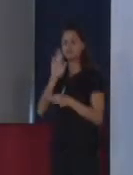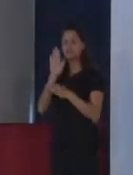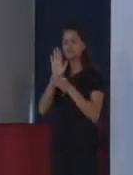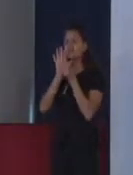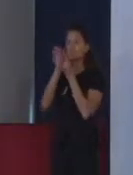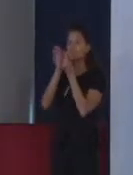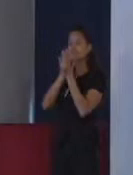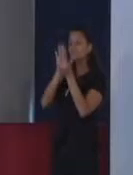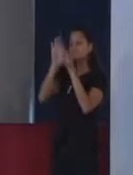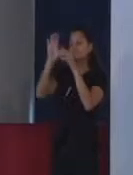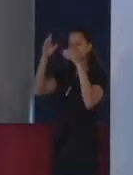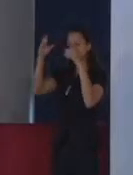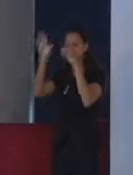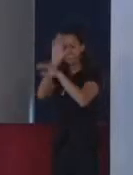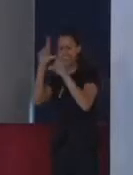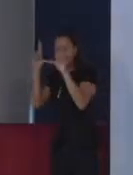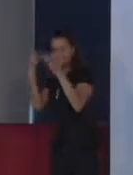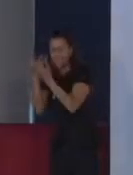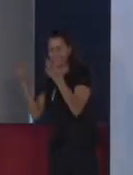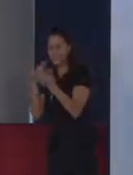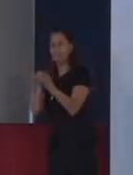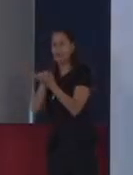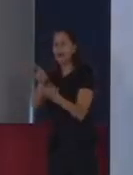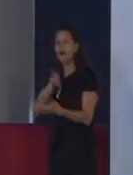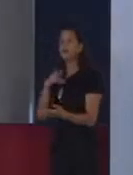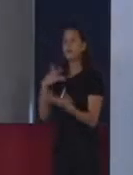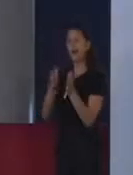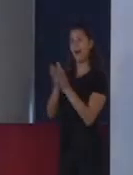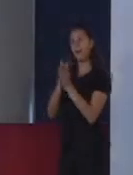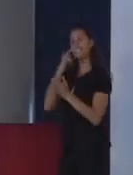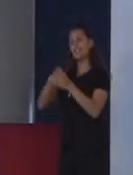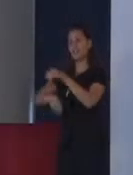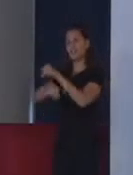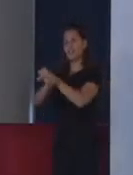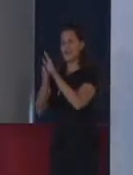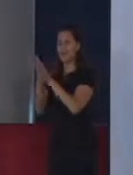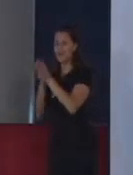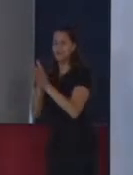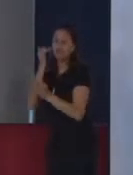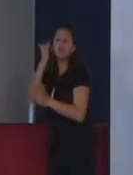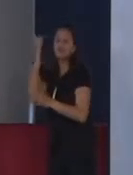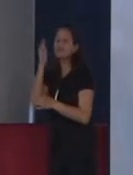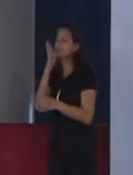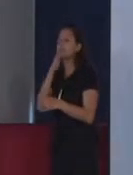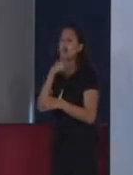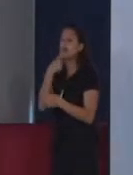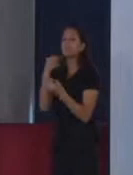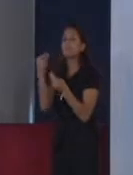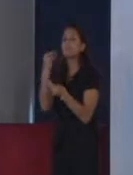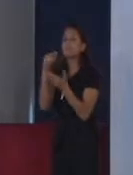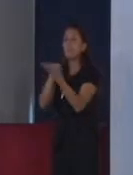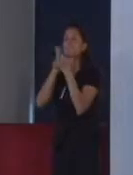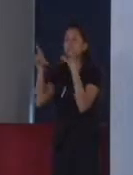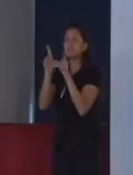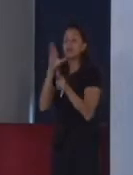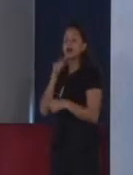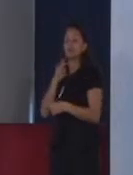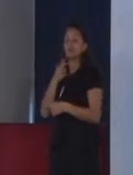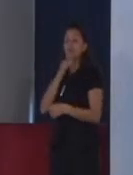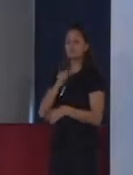vivamos cosas como las que estamos viviendo ahorita con el Mundial. Si los medios de comunicación no hubieran hecho todo esto con el Mundial, no tendríamos